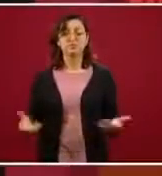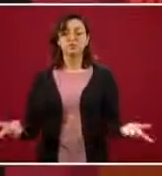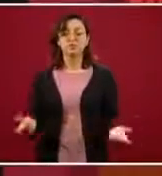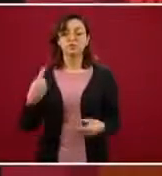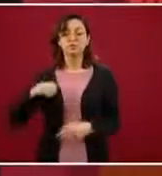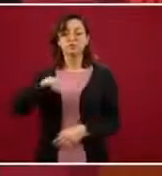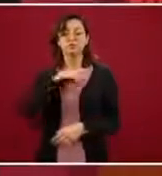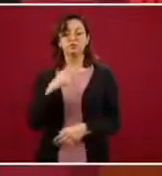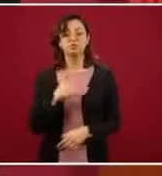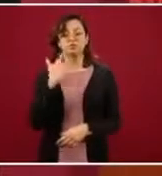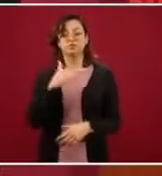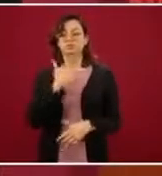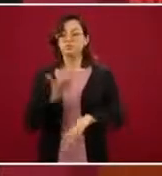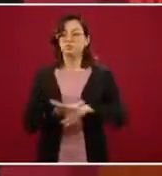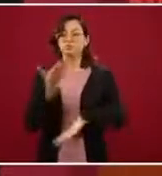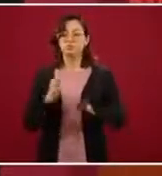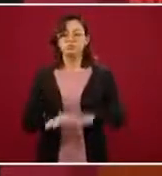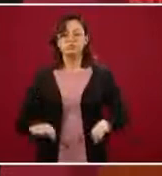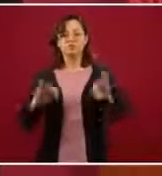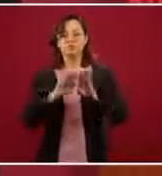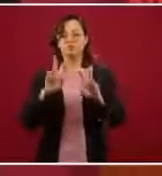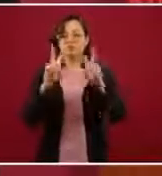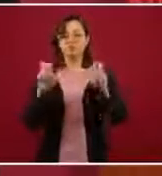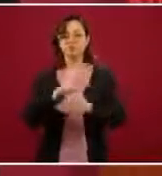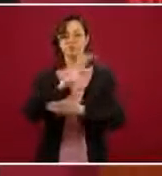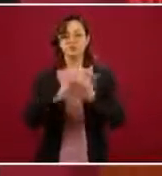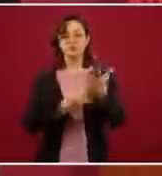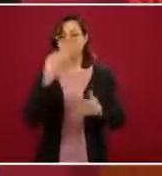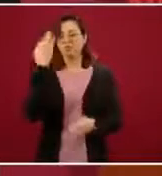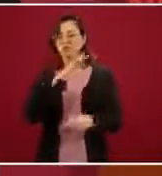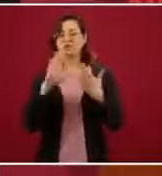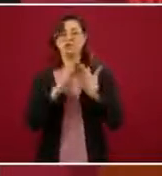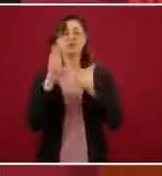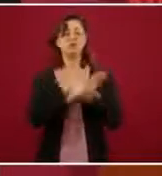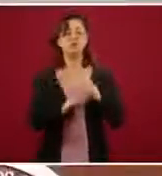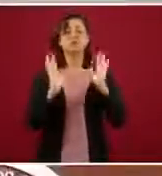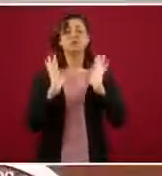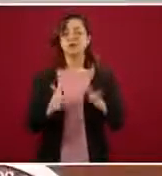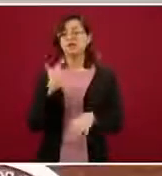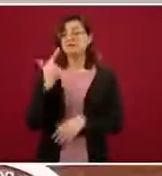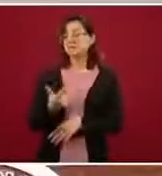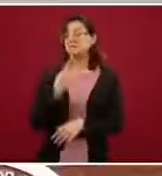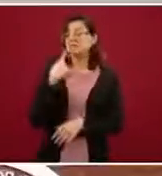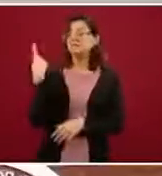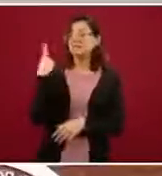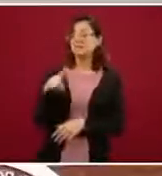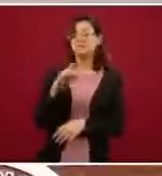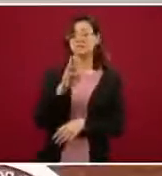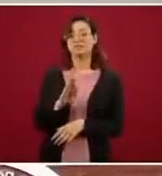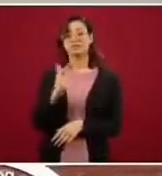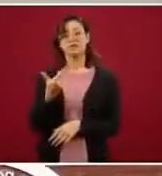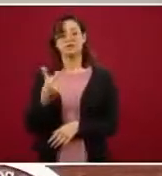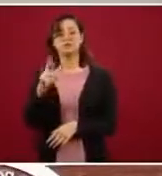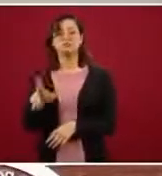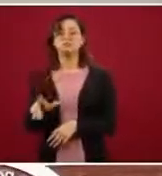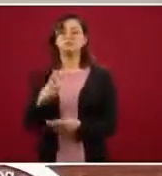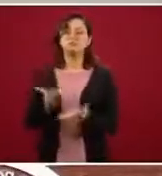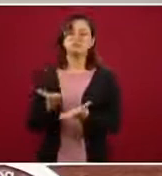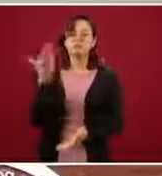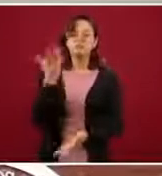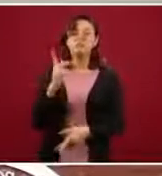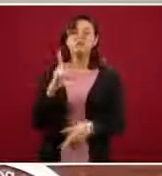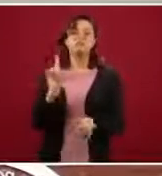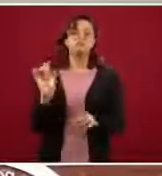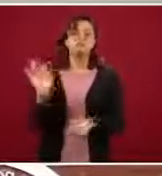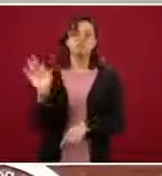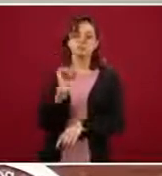Nosotros es muy importante detener este tipo de prácticas. Se han presentado ya 7 denuncias ante la Fiscalía General de la República por este supuesto